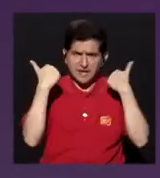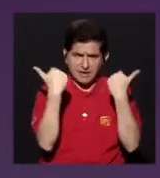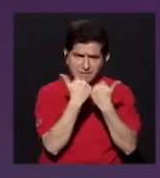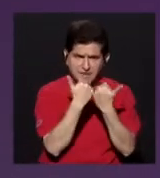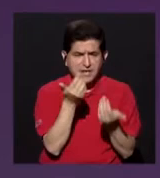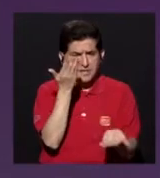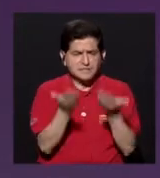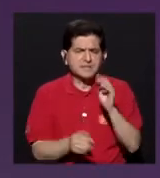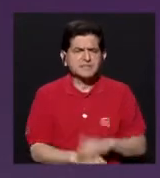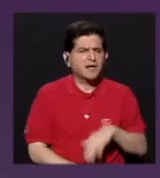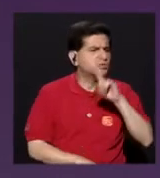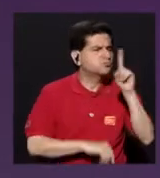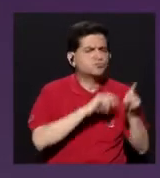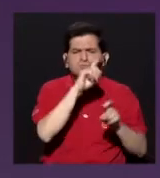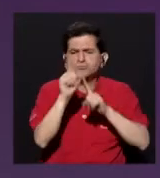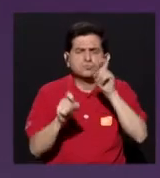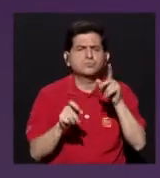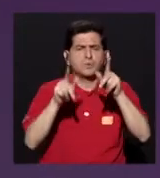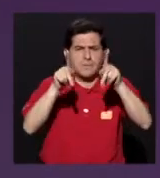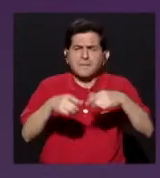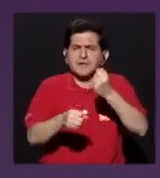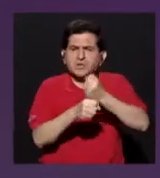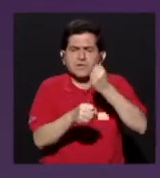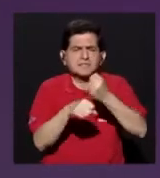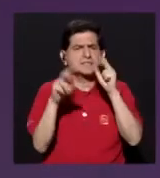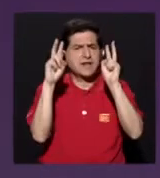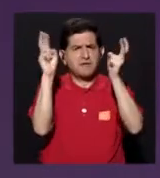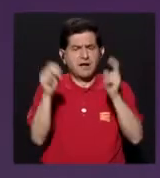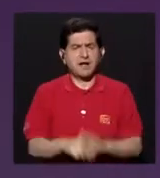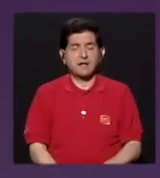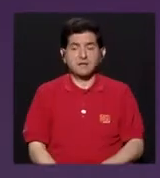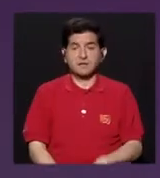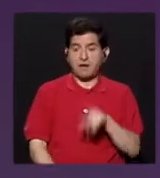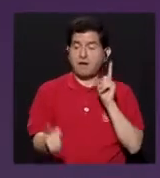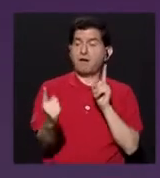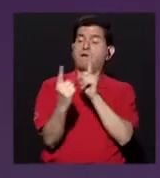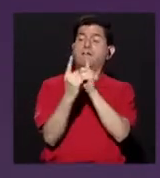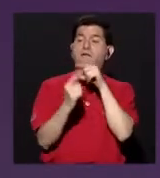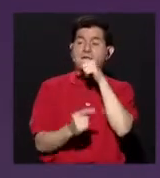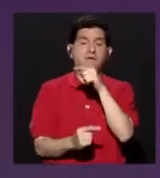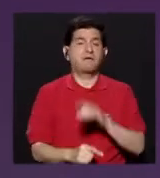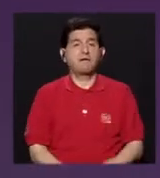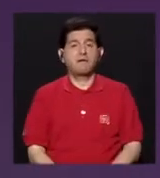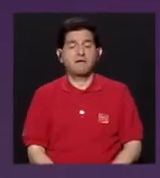un poco indagando quiénes estaban trabajando el tema, encuentro a Eric